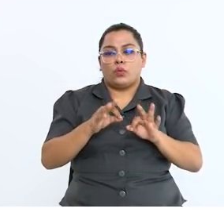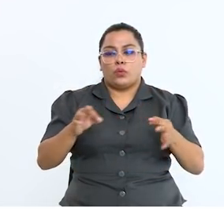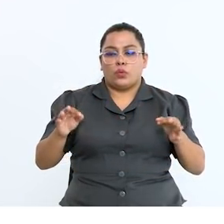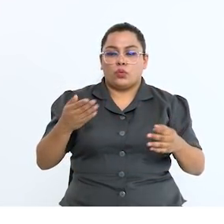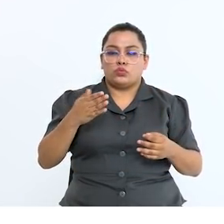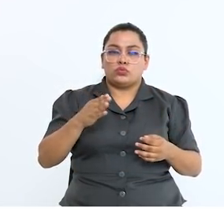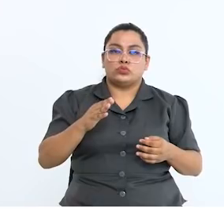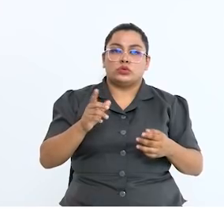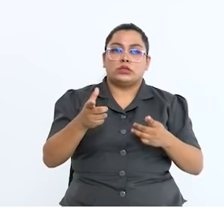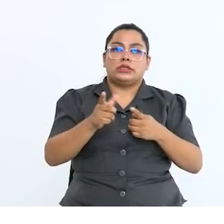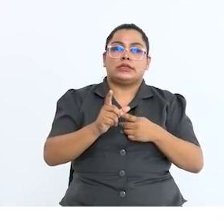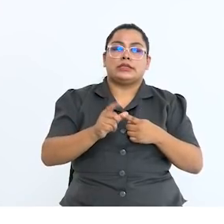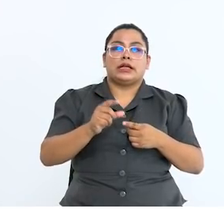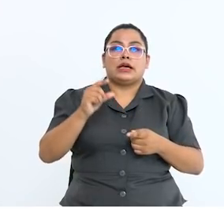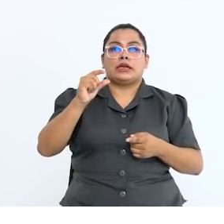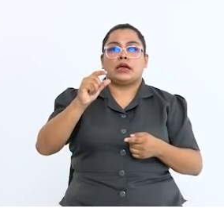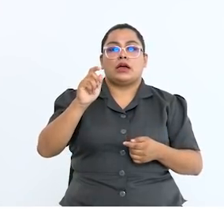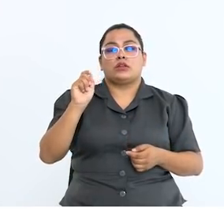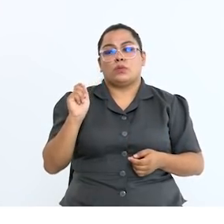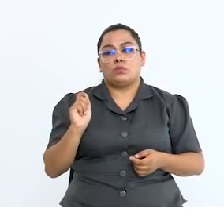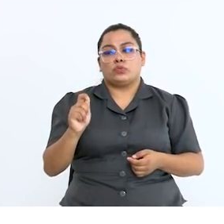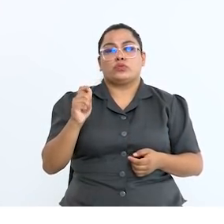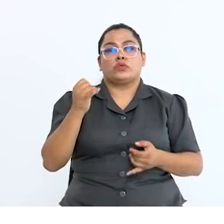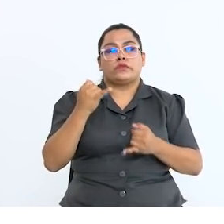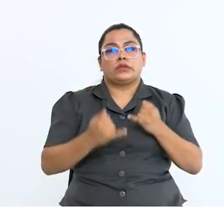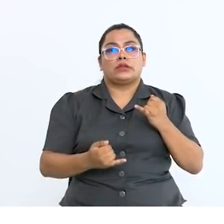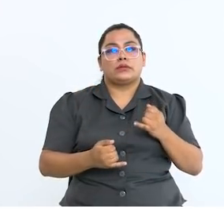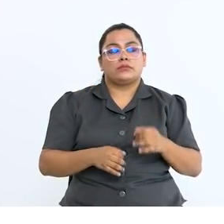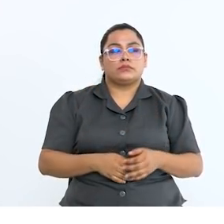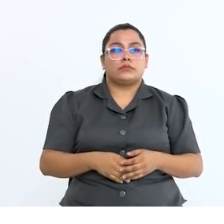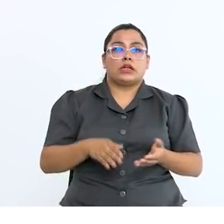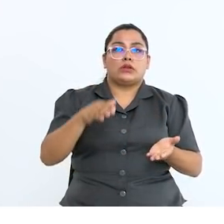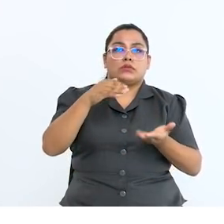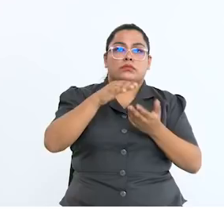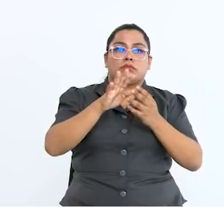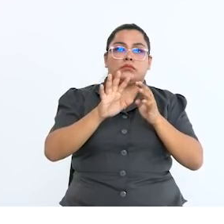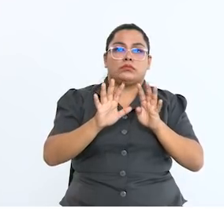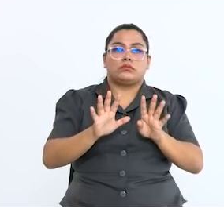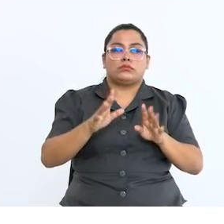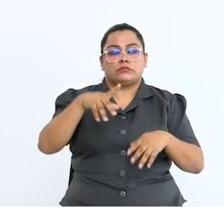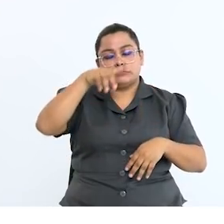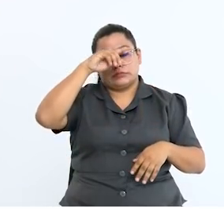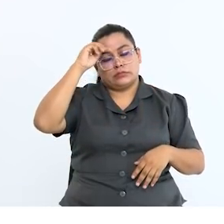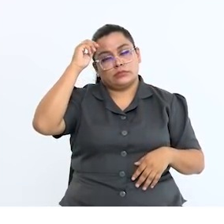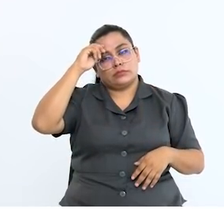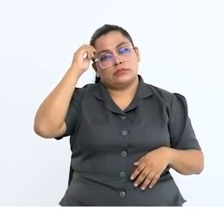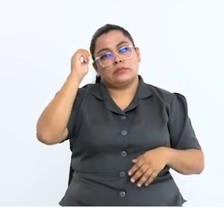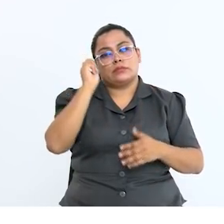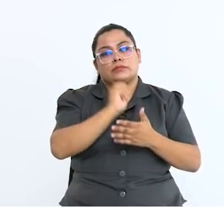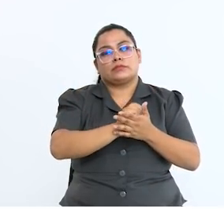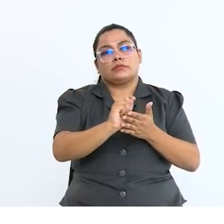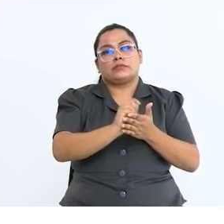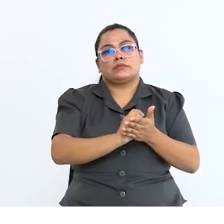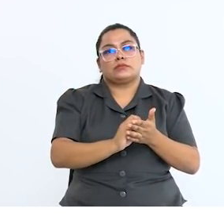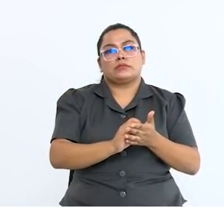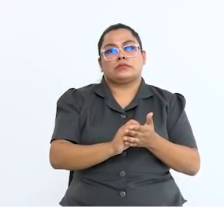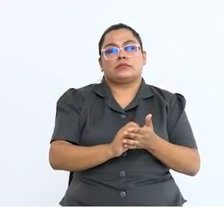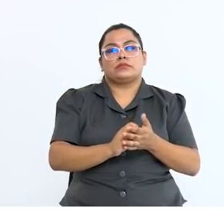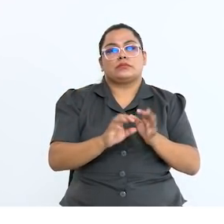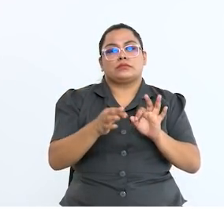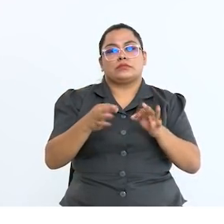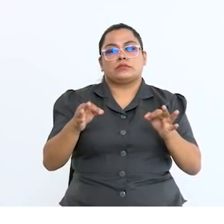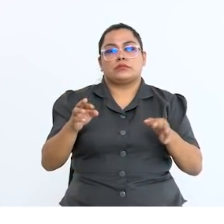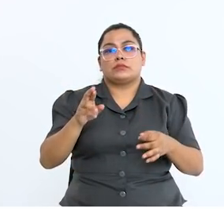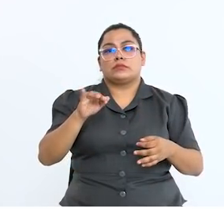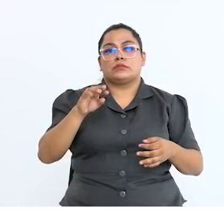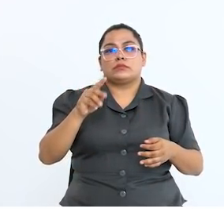el uso de mayúscula inicial y punto final. Por último, en la unidad 9, se trabajará con la escritura de